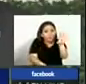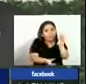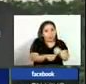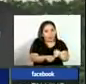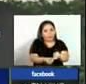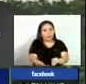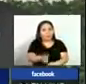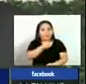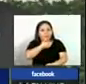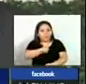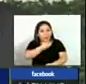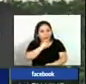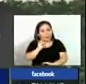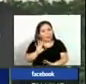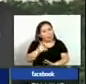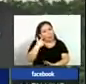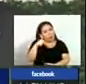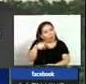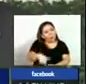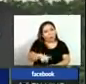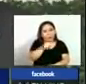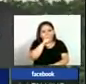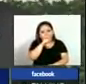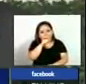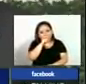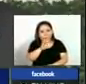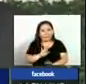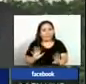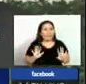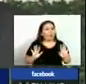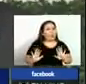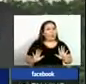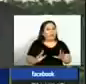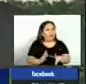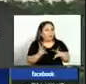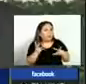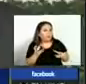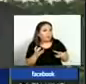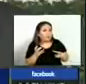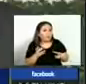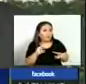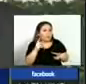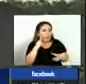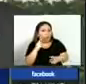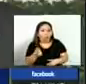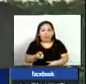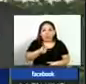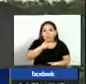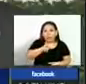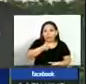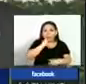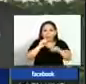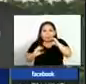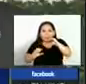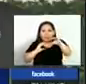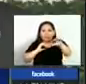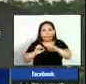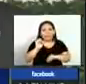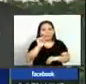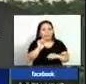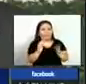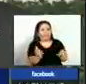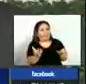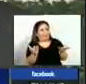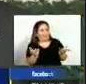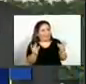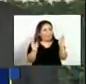Queremos guardar bastante la privacidad y limitar de alguna manera esa desinformación y sobre todo ese cambio